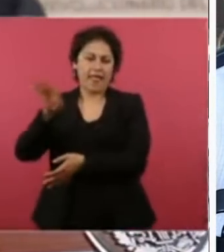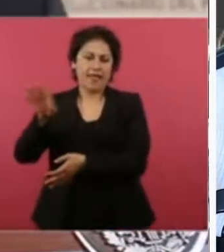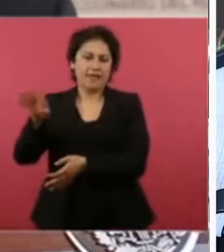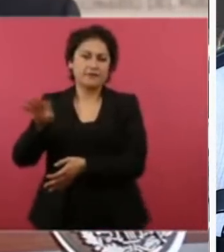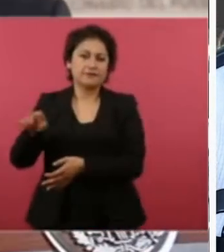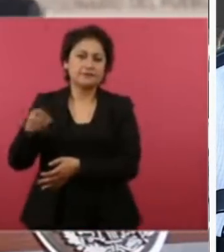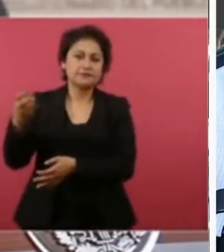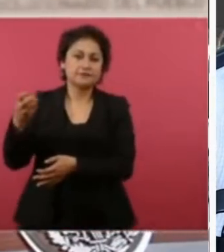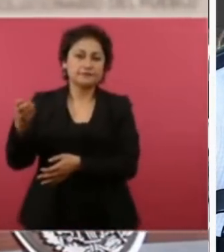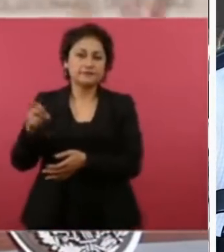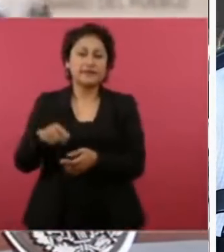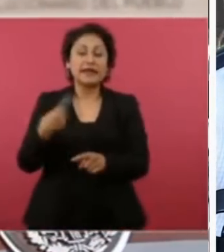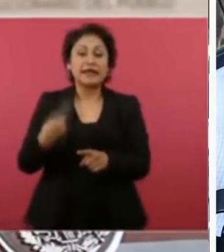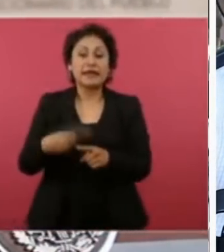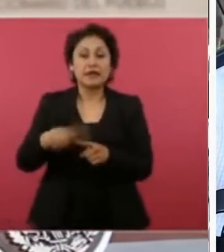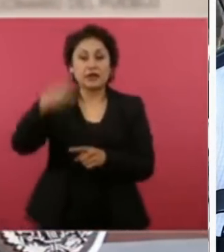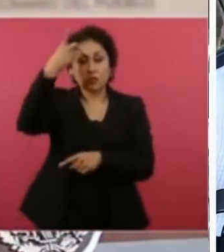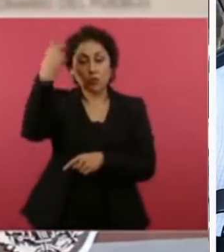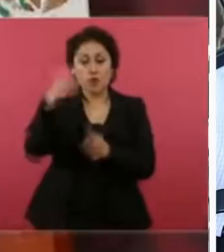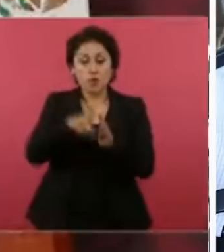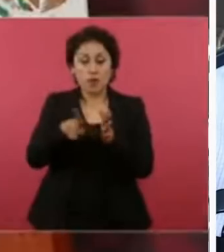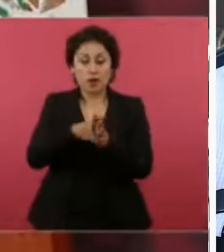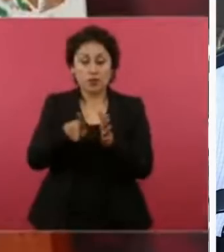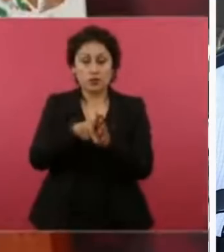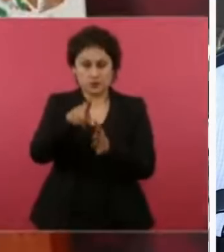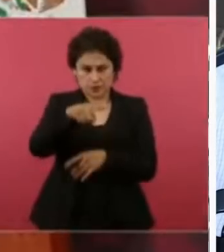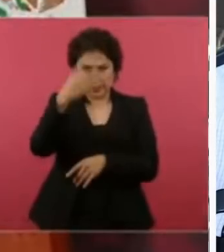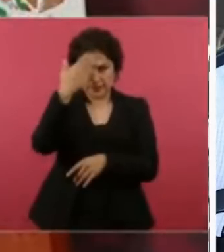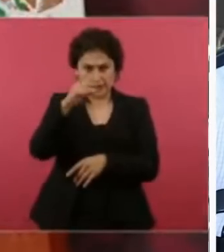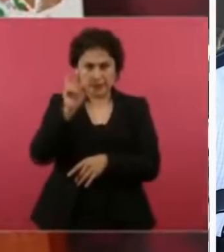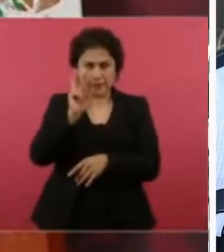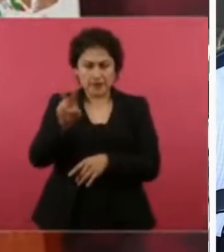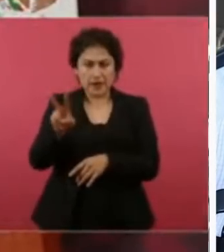manejan el periódico, ¿no? ¿Pues saben cómo la manejó?